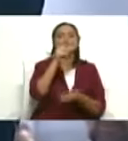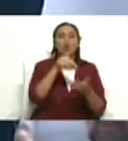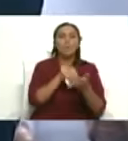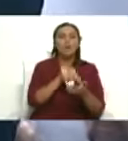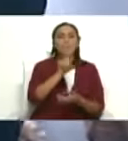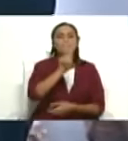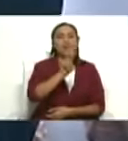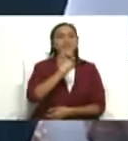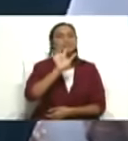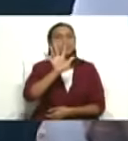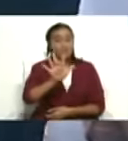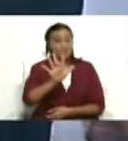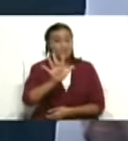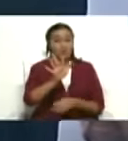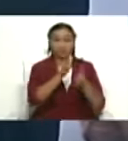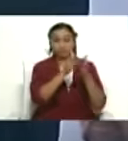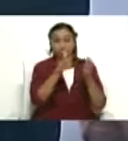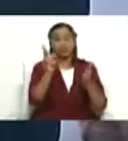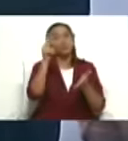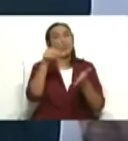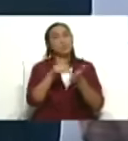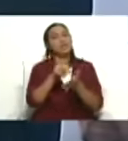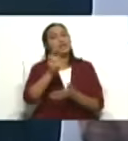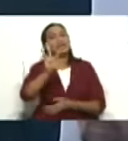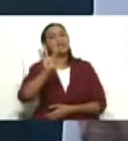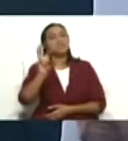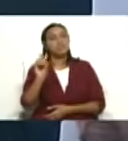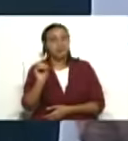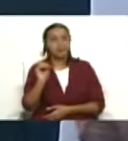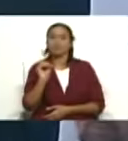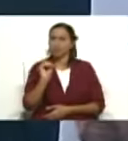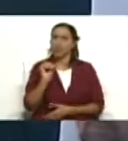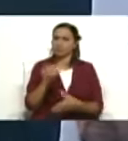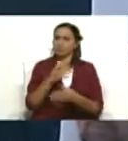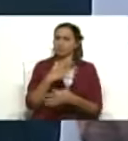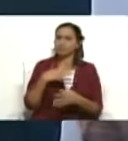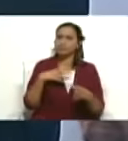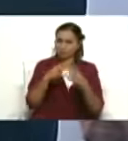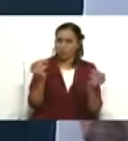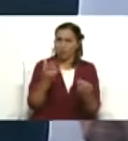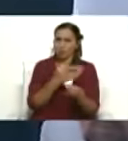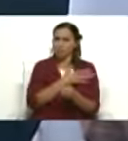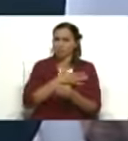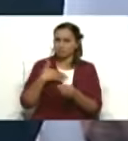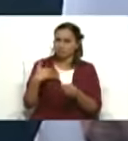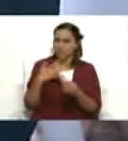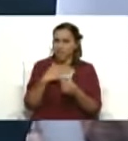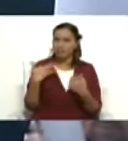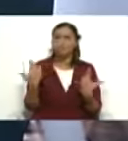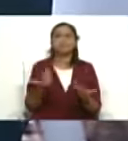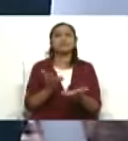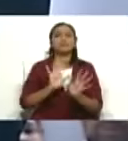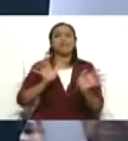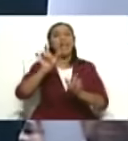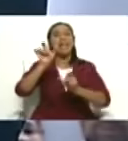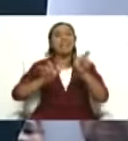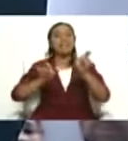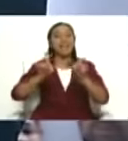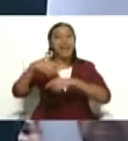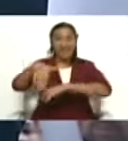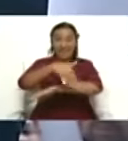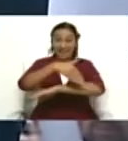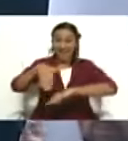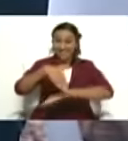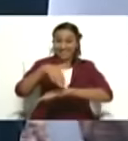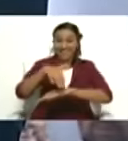2025-2030. Eso esperamos todos y ya en la calle se siente que